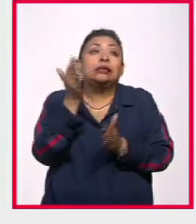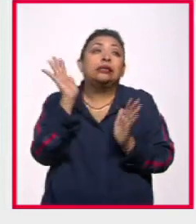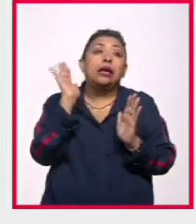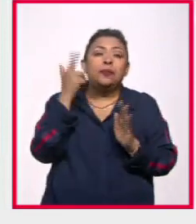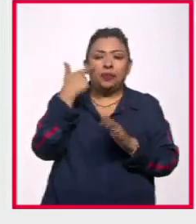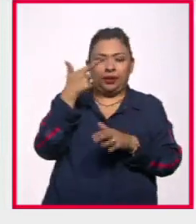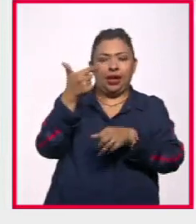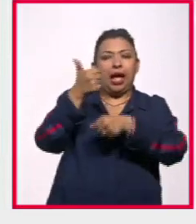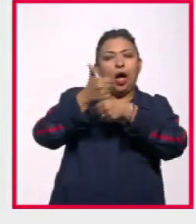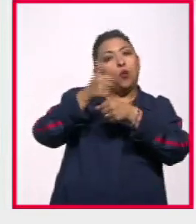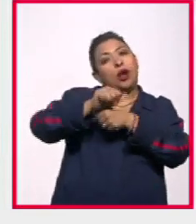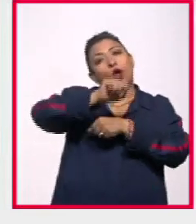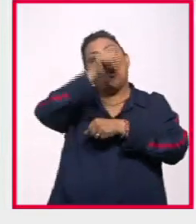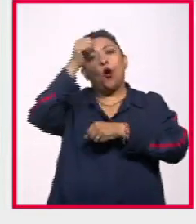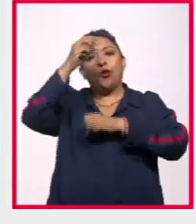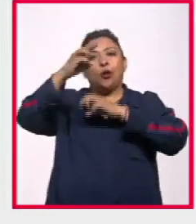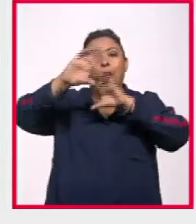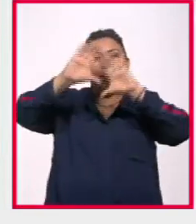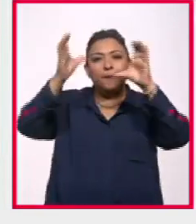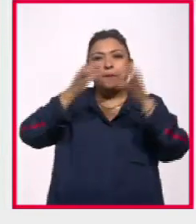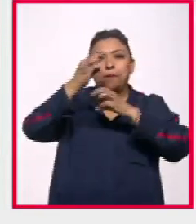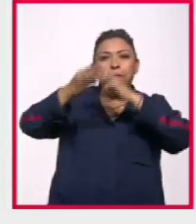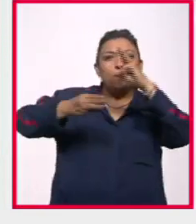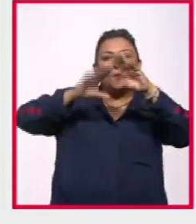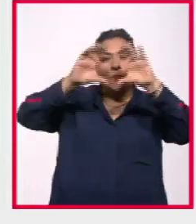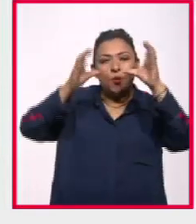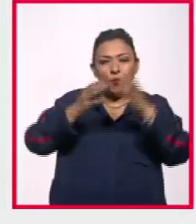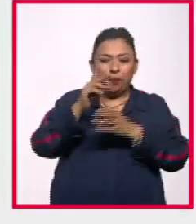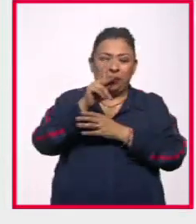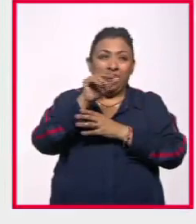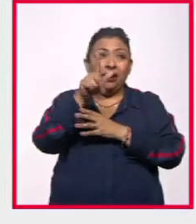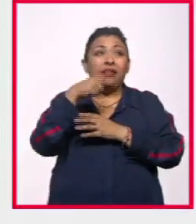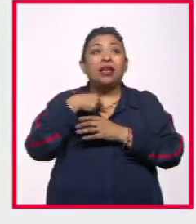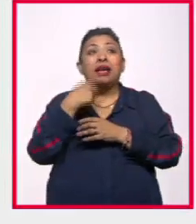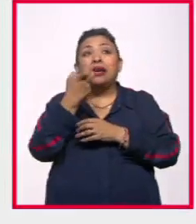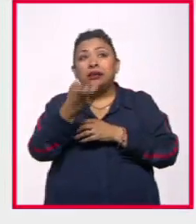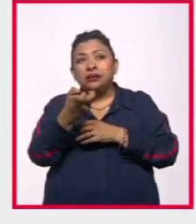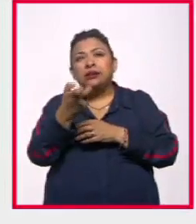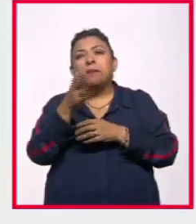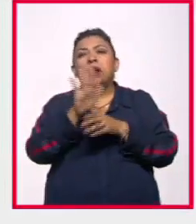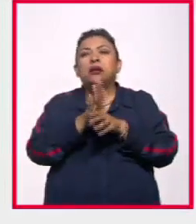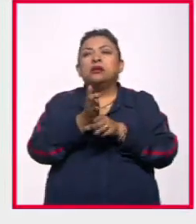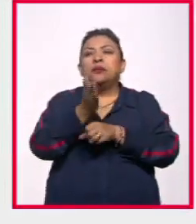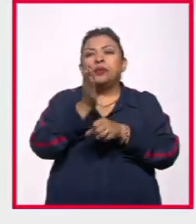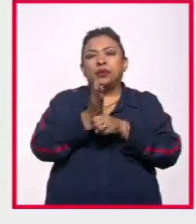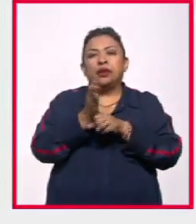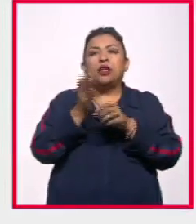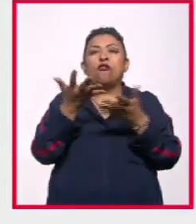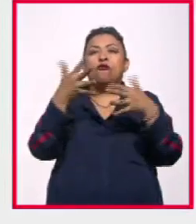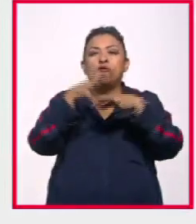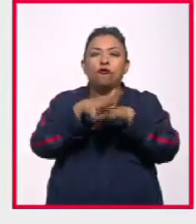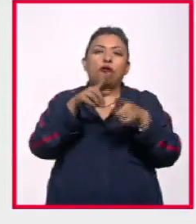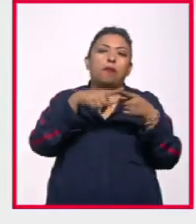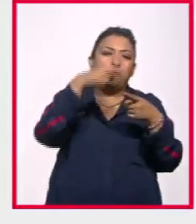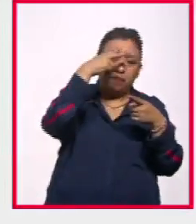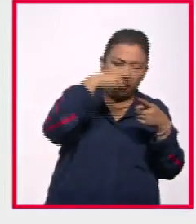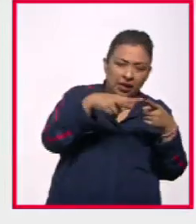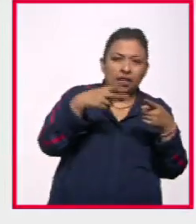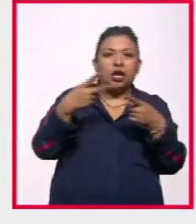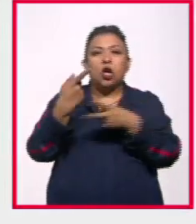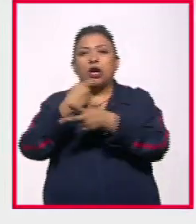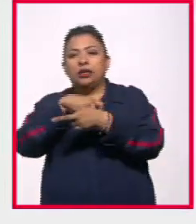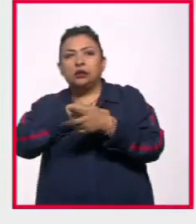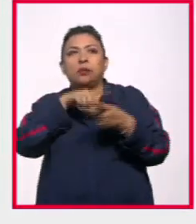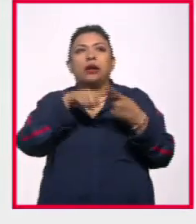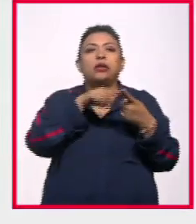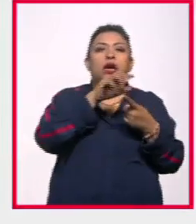lo voy a explicar, porque esto es una comedia de un elenco español y mexicano. Por parte de México están Mariana